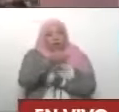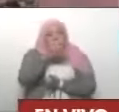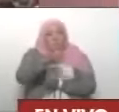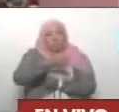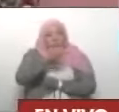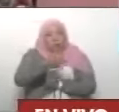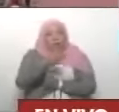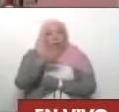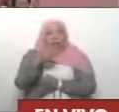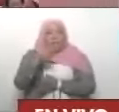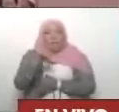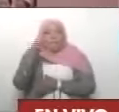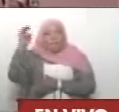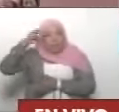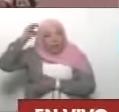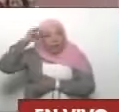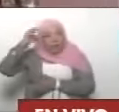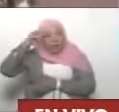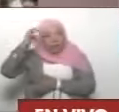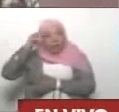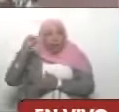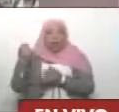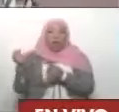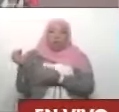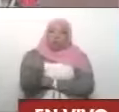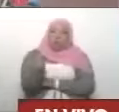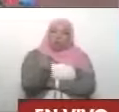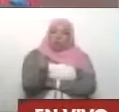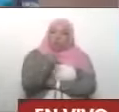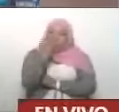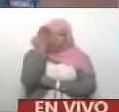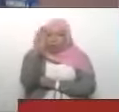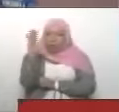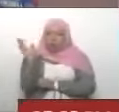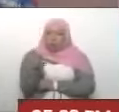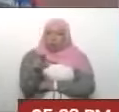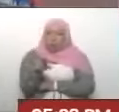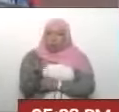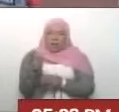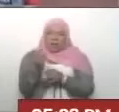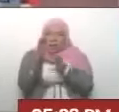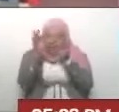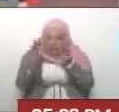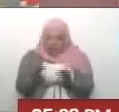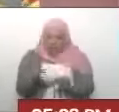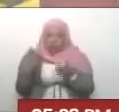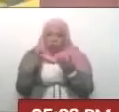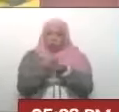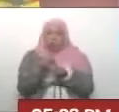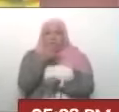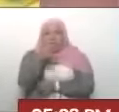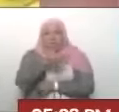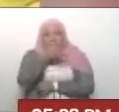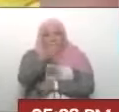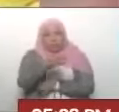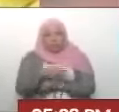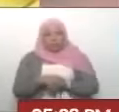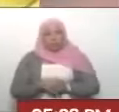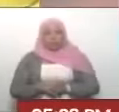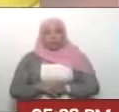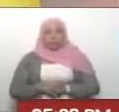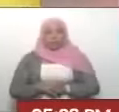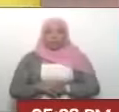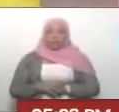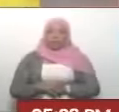lado, sin vacilar, sin dudar un segundo, estuvimos a su lado siempre. Y le era